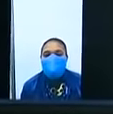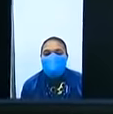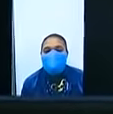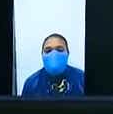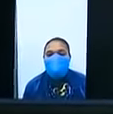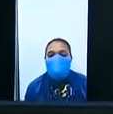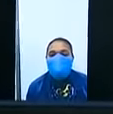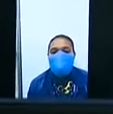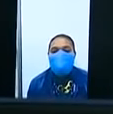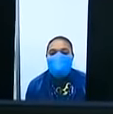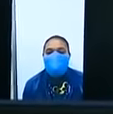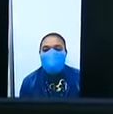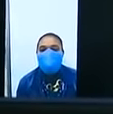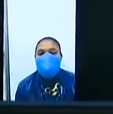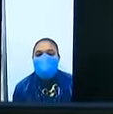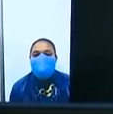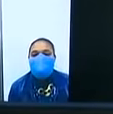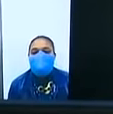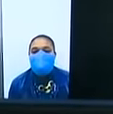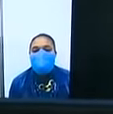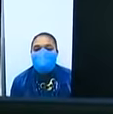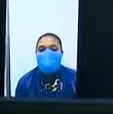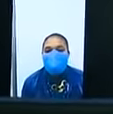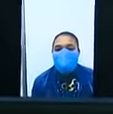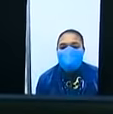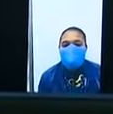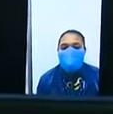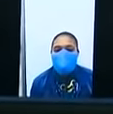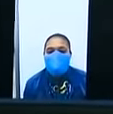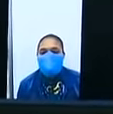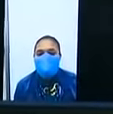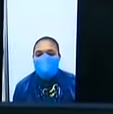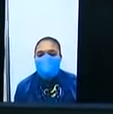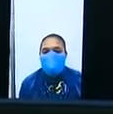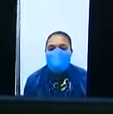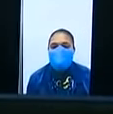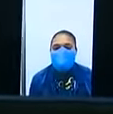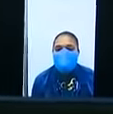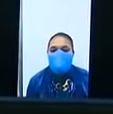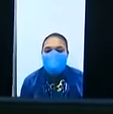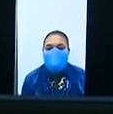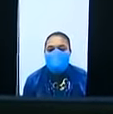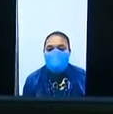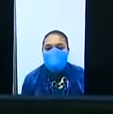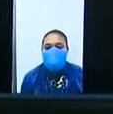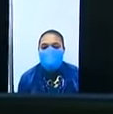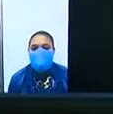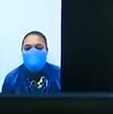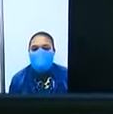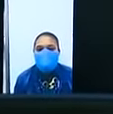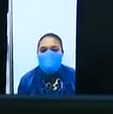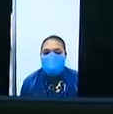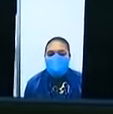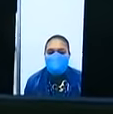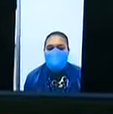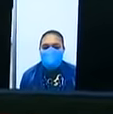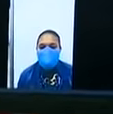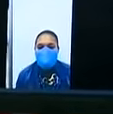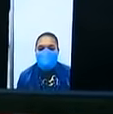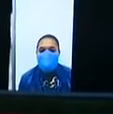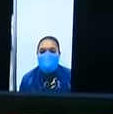Sí. Ella se está comunicando con la paciente y la paciente entonces le está contando cómo se siente. Cualquier inquietud que